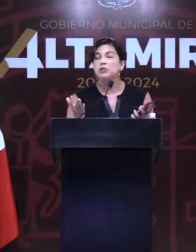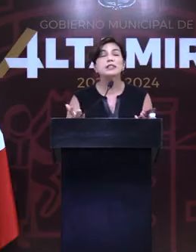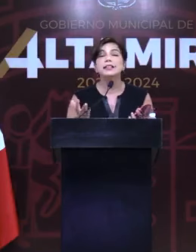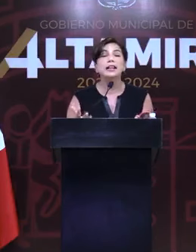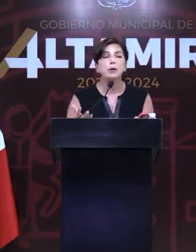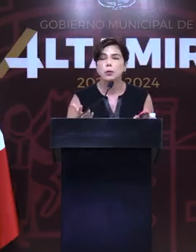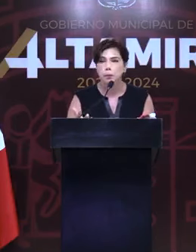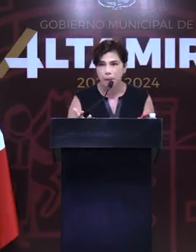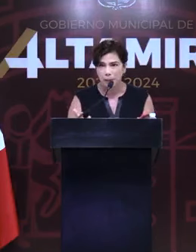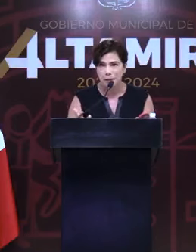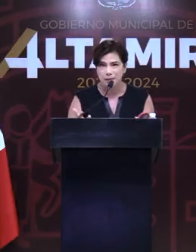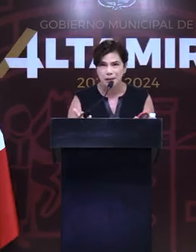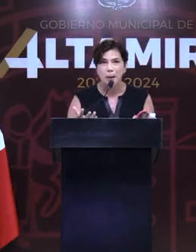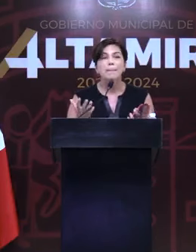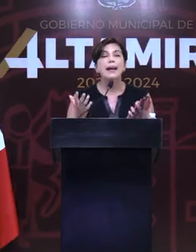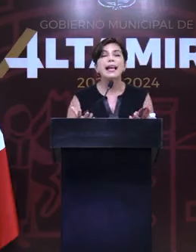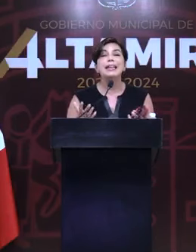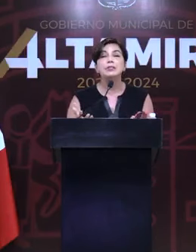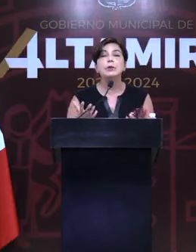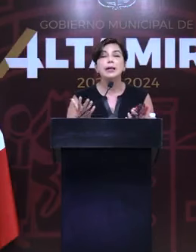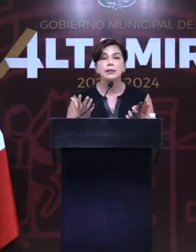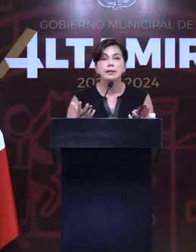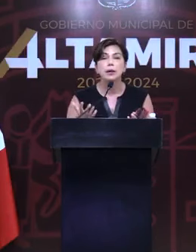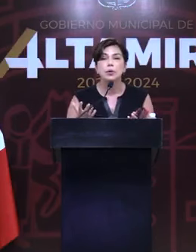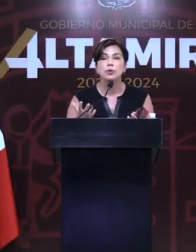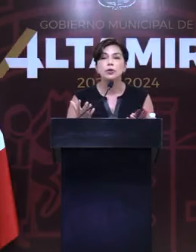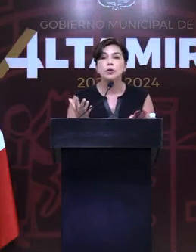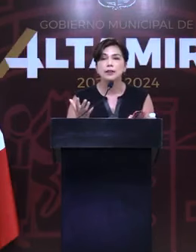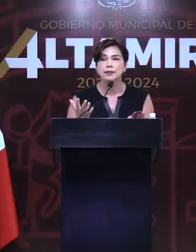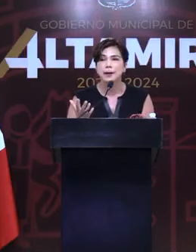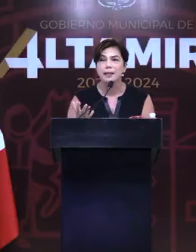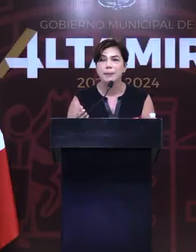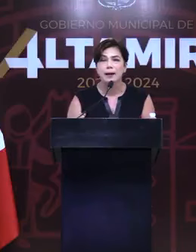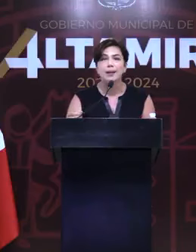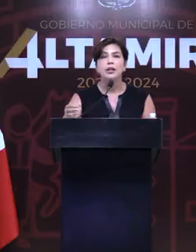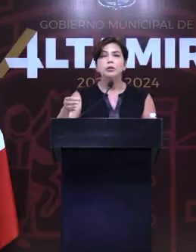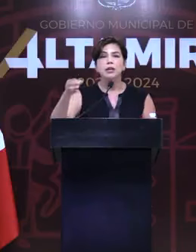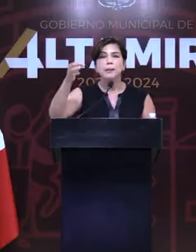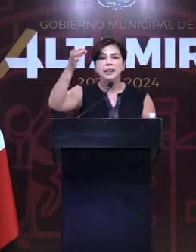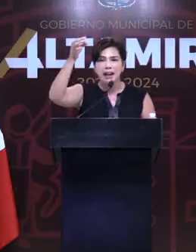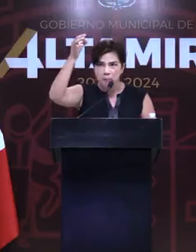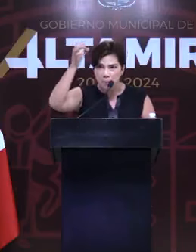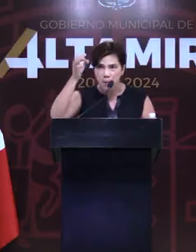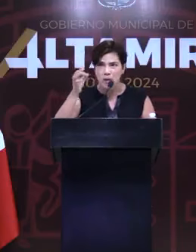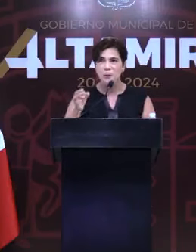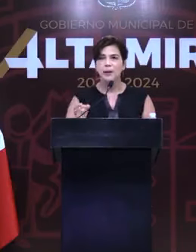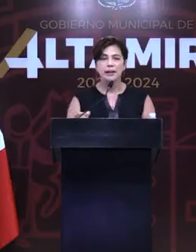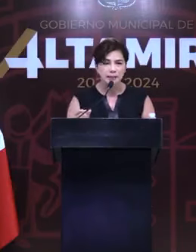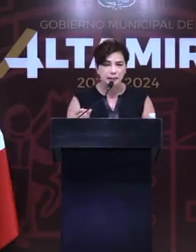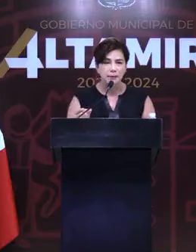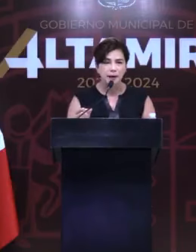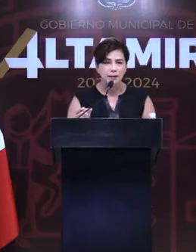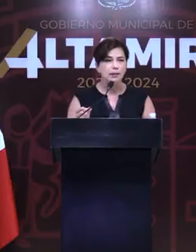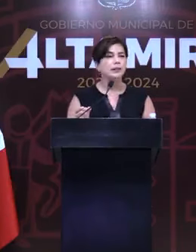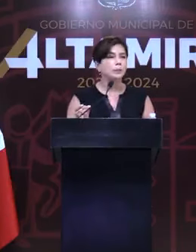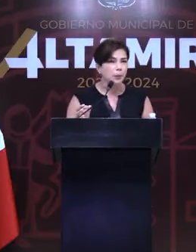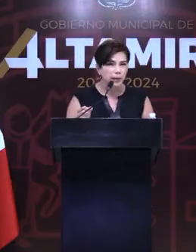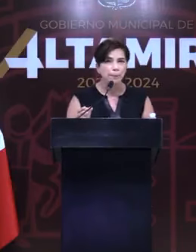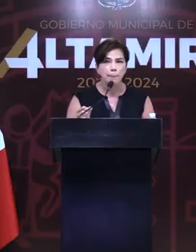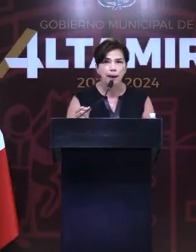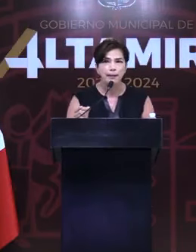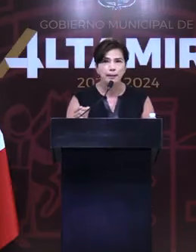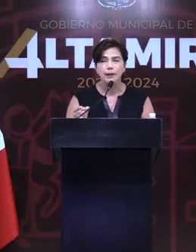No se sientan culpables. Para esto es ese curso donde se va a llevar de una manera muy objetiva y